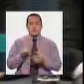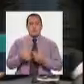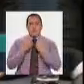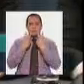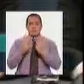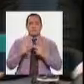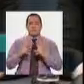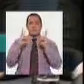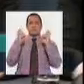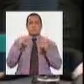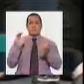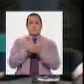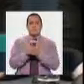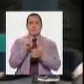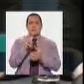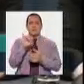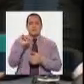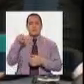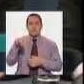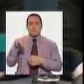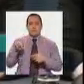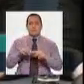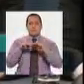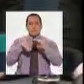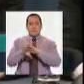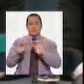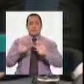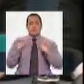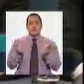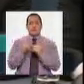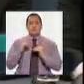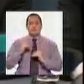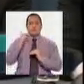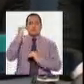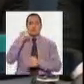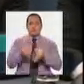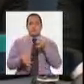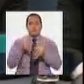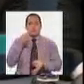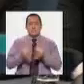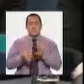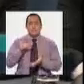el caso Chavín de Huántar en la Corte Superior de Justicia de Lima.